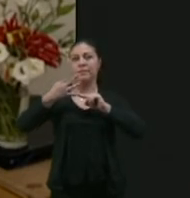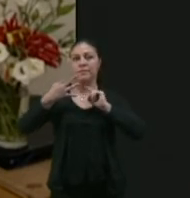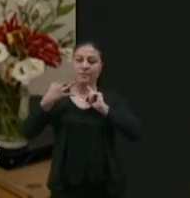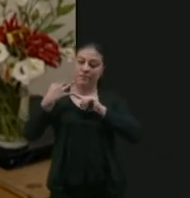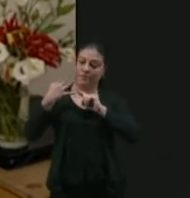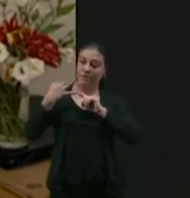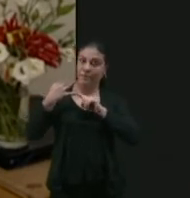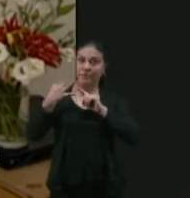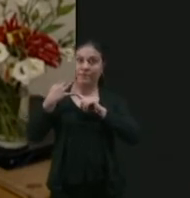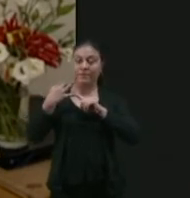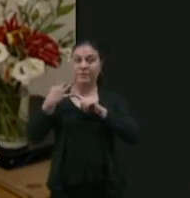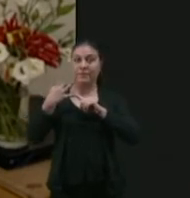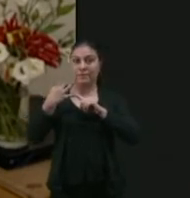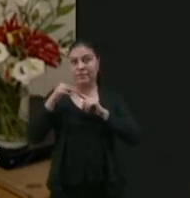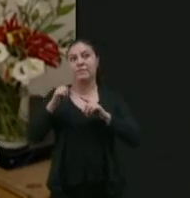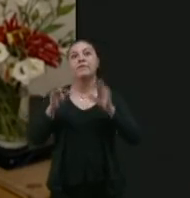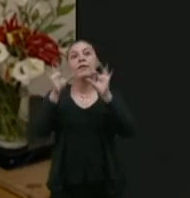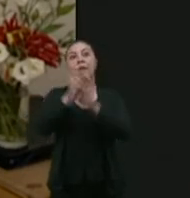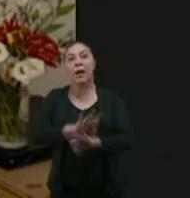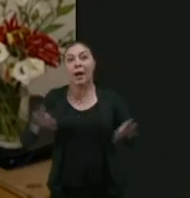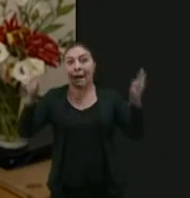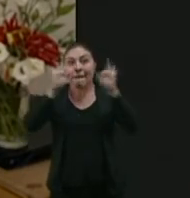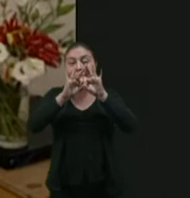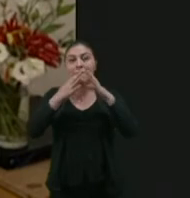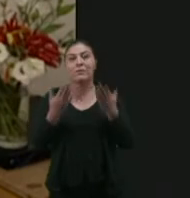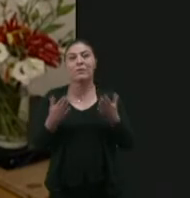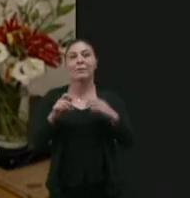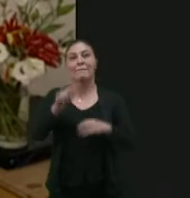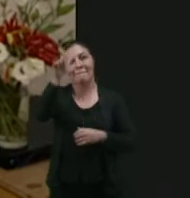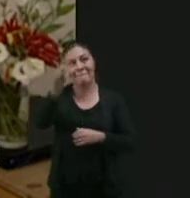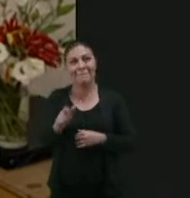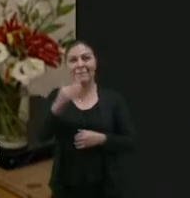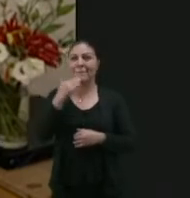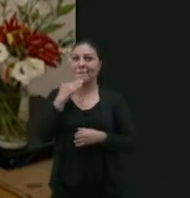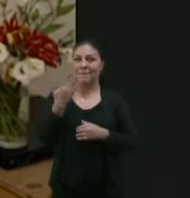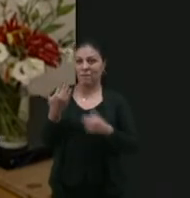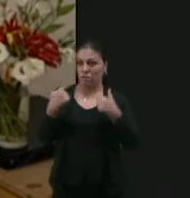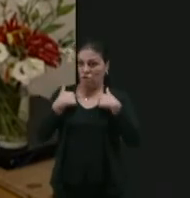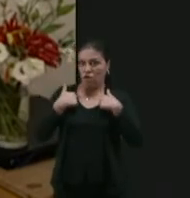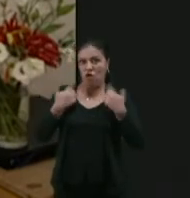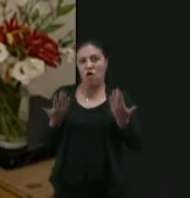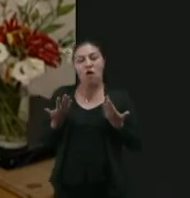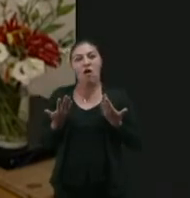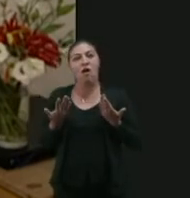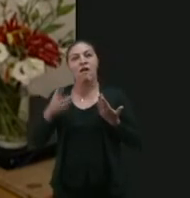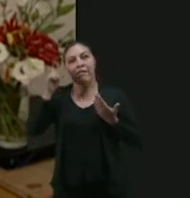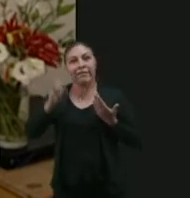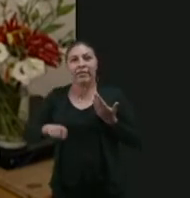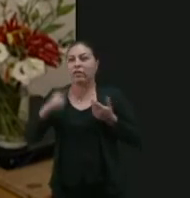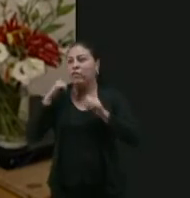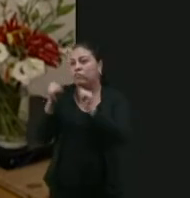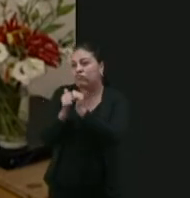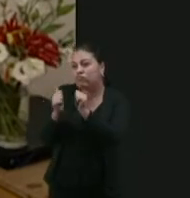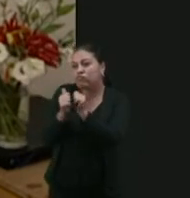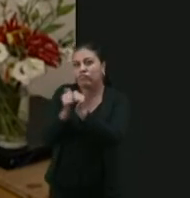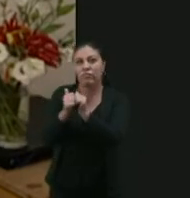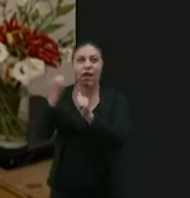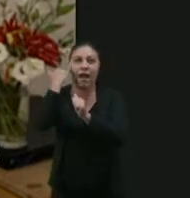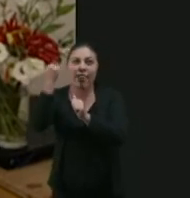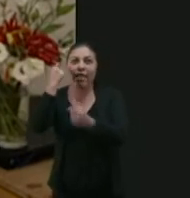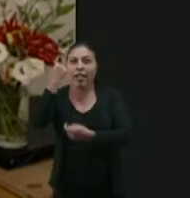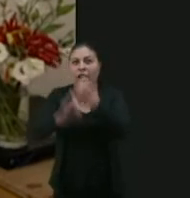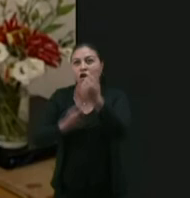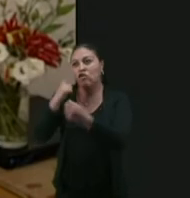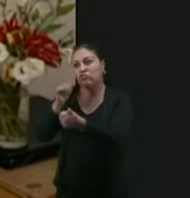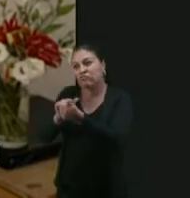Necesitamos los Omars del mundo. Necesitamos gente como yo, tal vez, para pasar tiempo con los emprendedores allá. Y